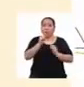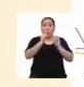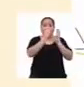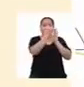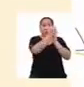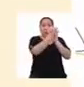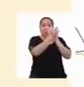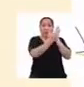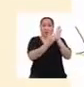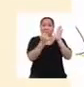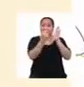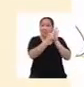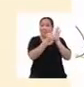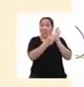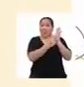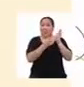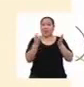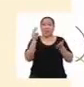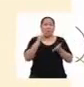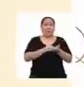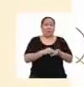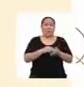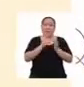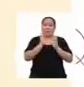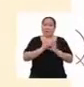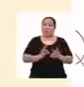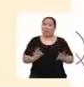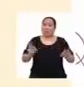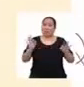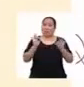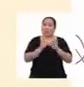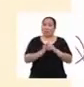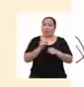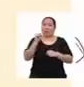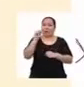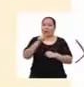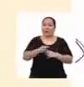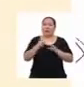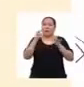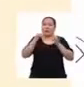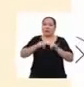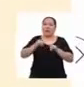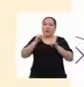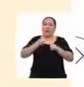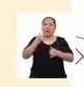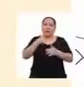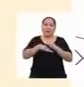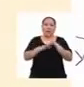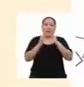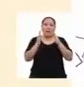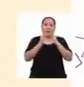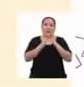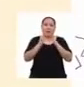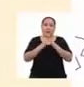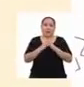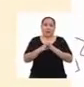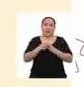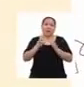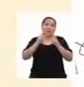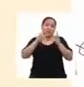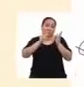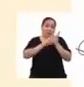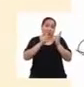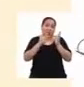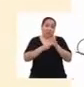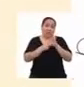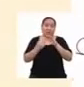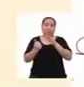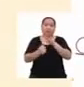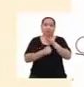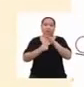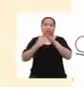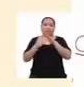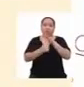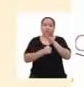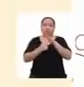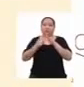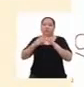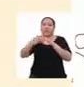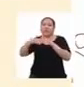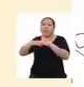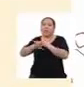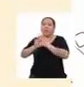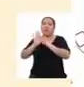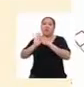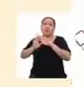de estas medidas, y quizás la más radical, ha sido declarar la cuarentena. es decir, el aislamiento de las personas en sus